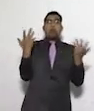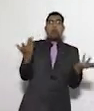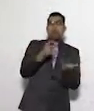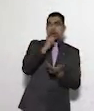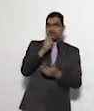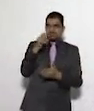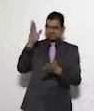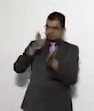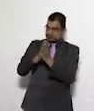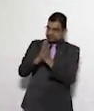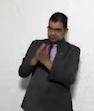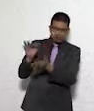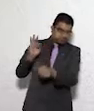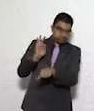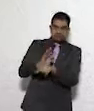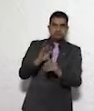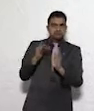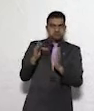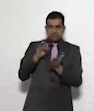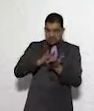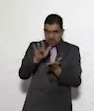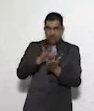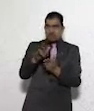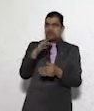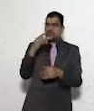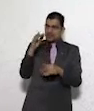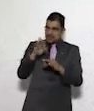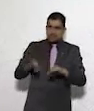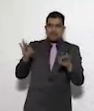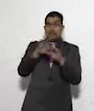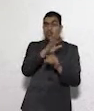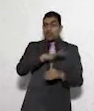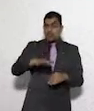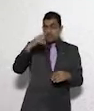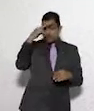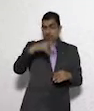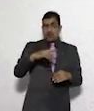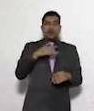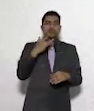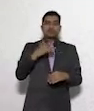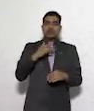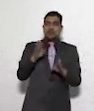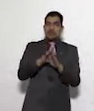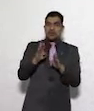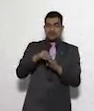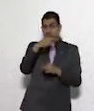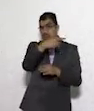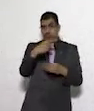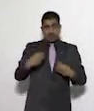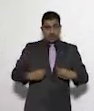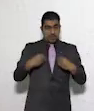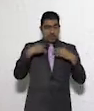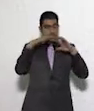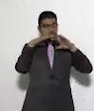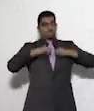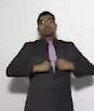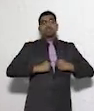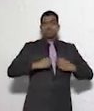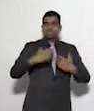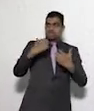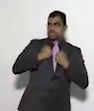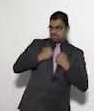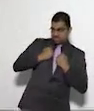judicial en donde los mexicanos estén exentos del riesgo de ser privados de su libertad,